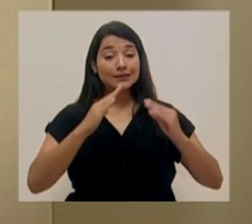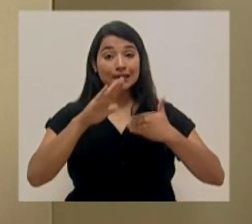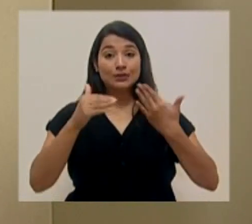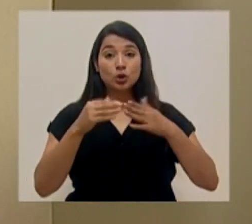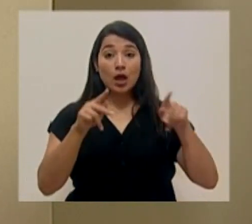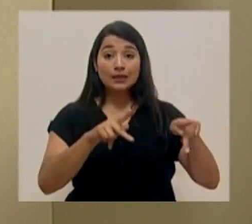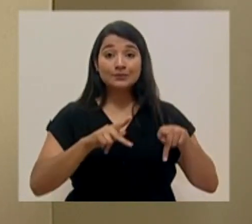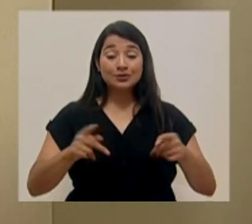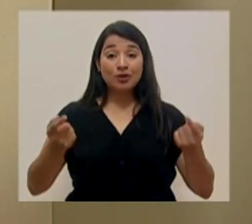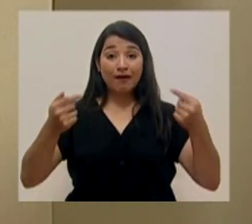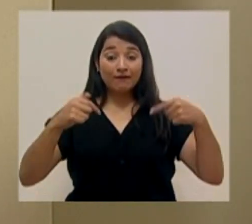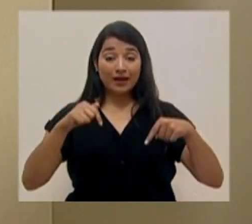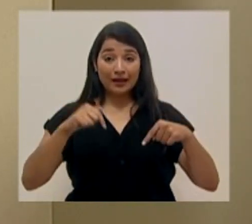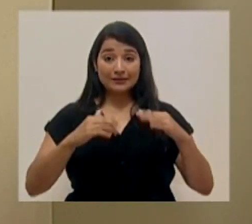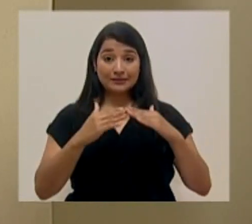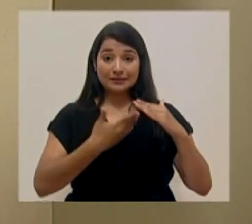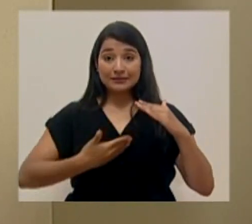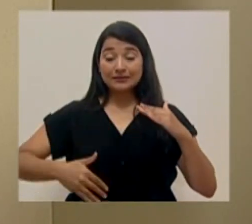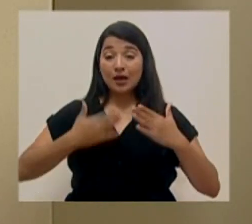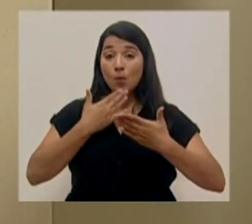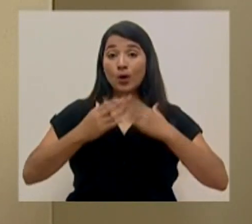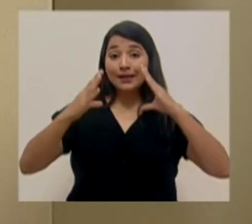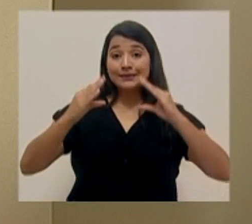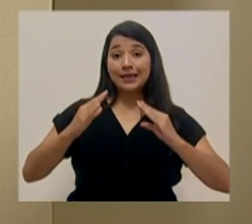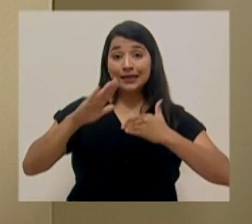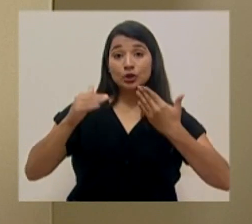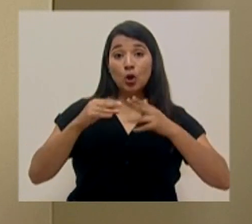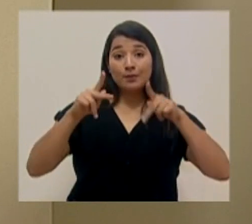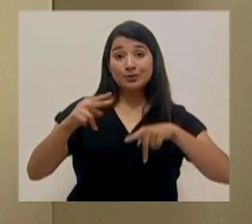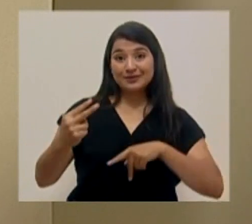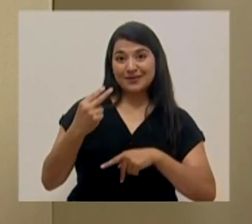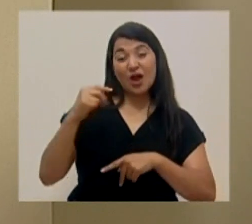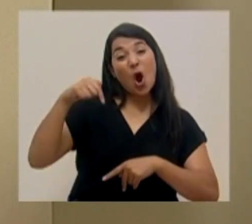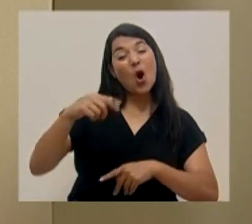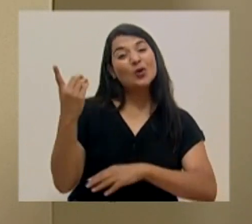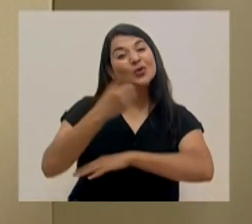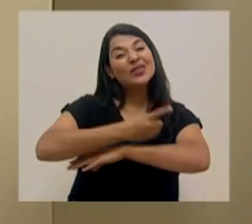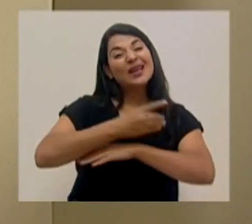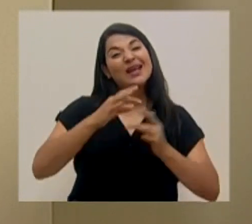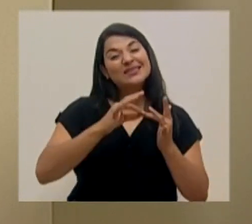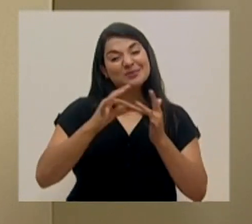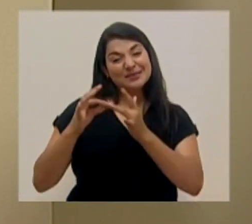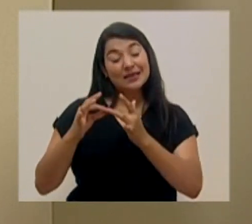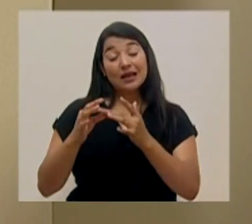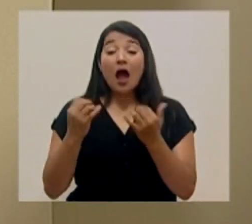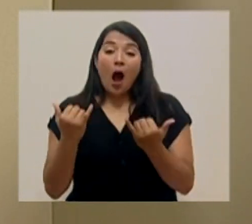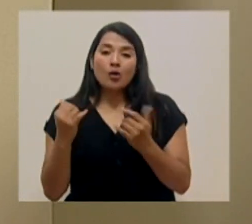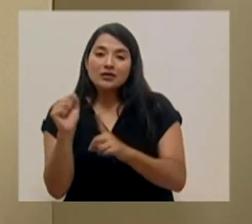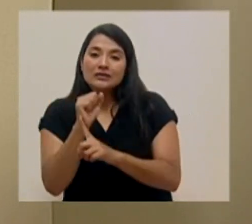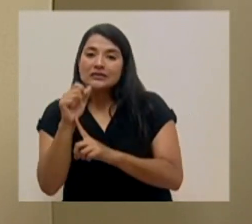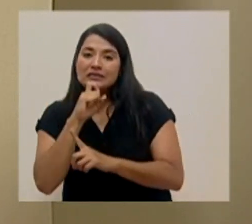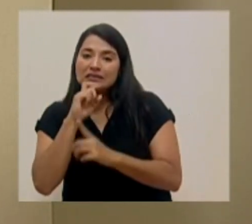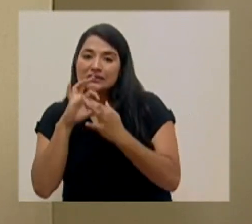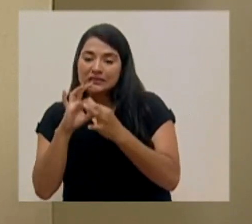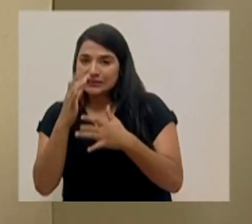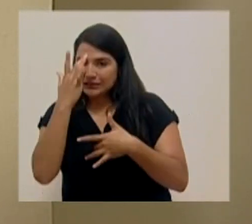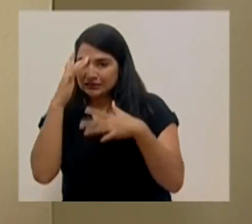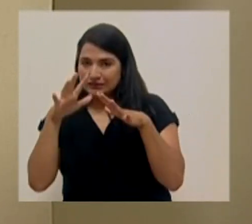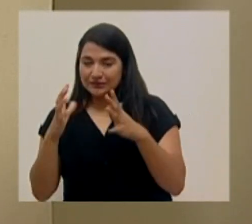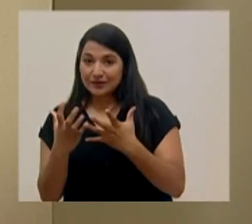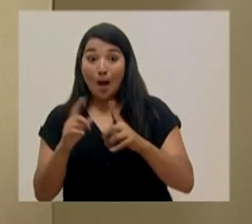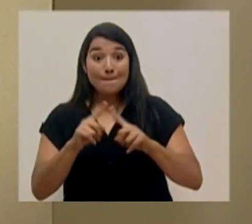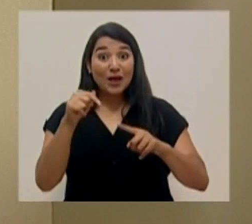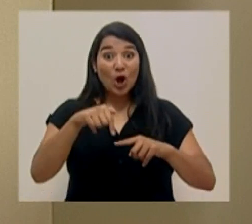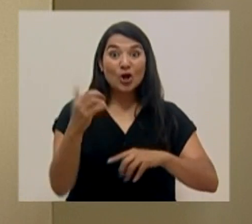los que están siguiendo la transmisión. Hoy un día muy especial en medio de un escenario difícil, como lo ha sido la pandemia, porque es el